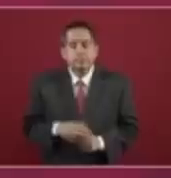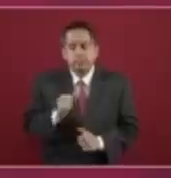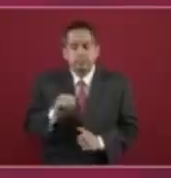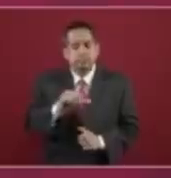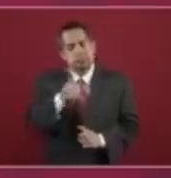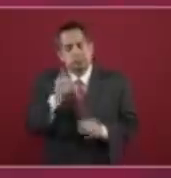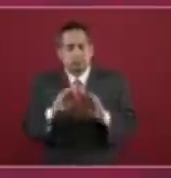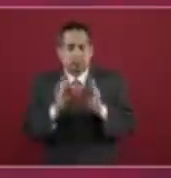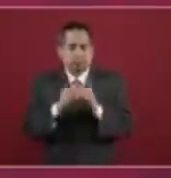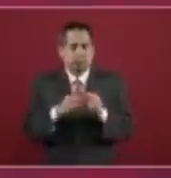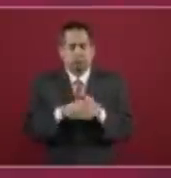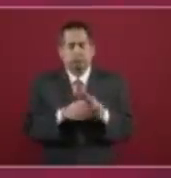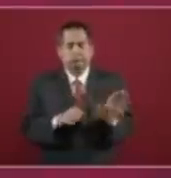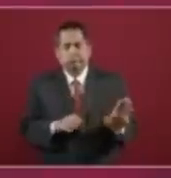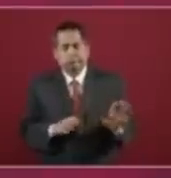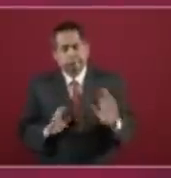método.